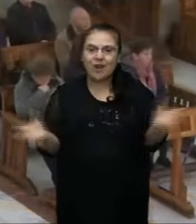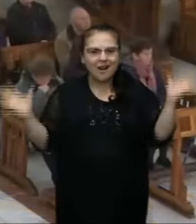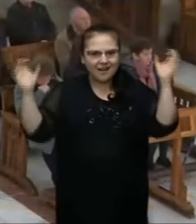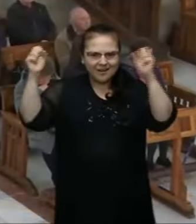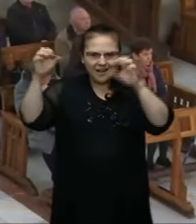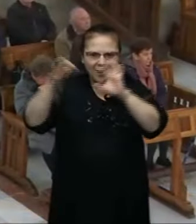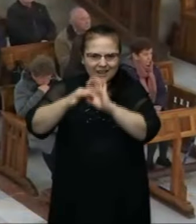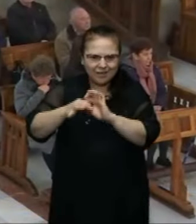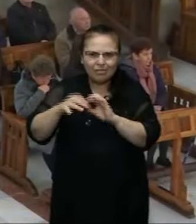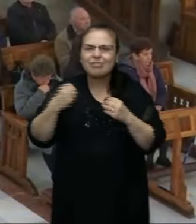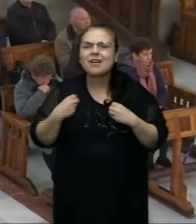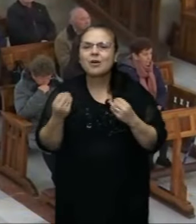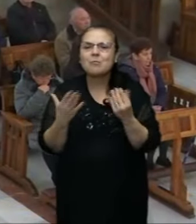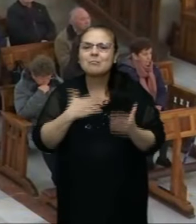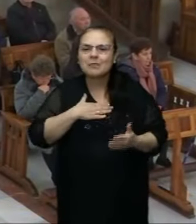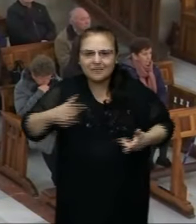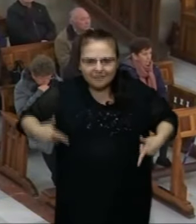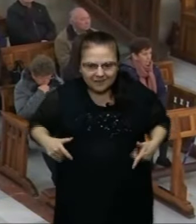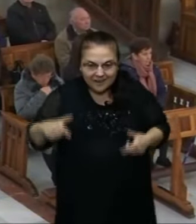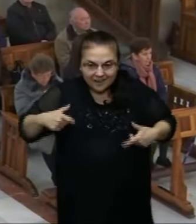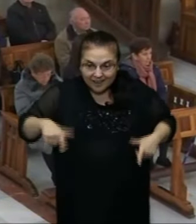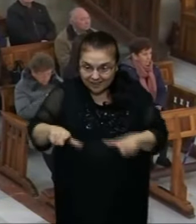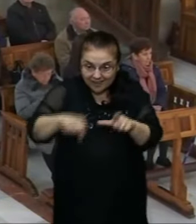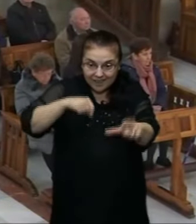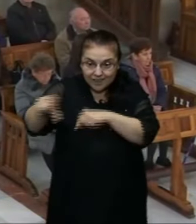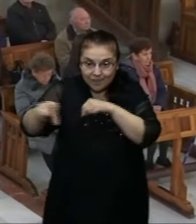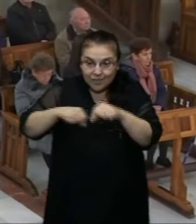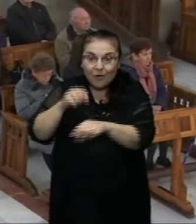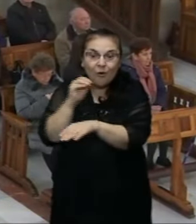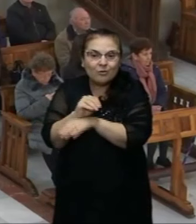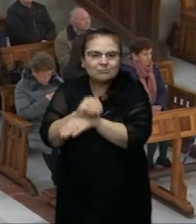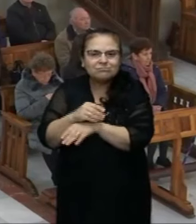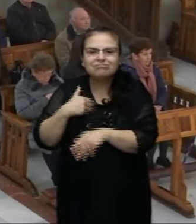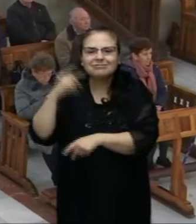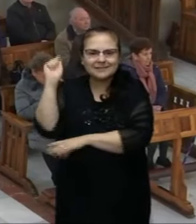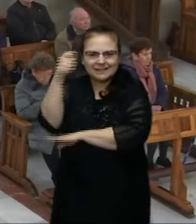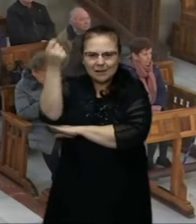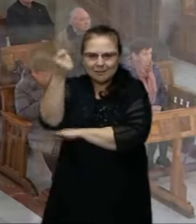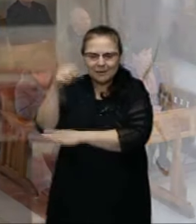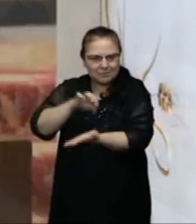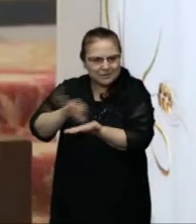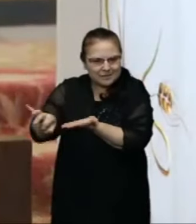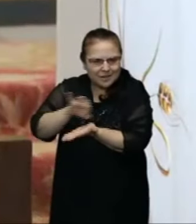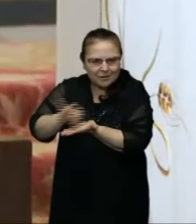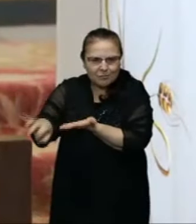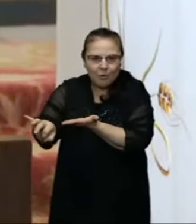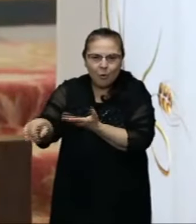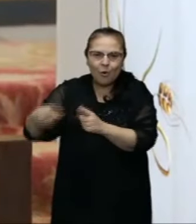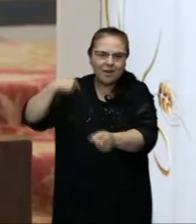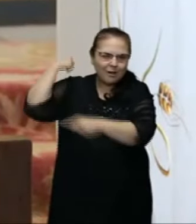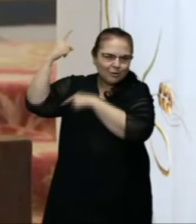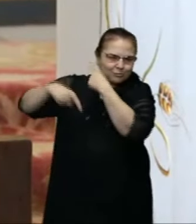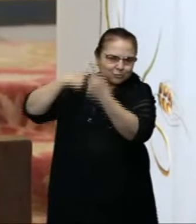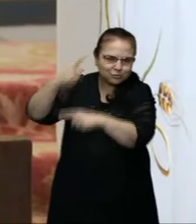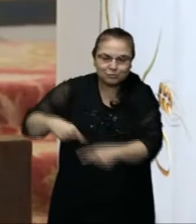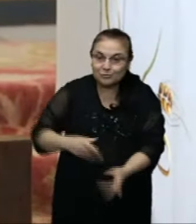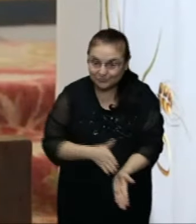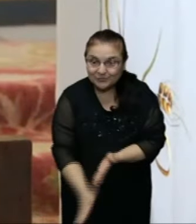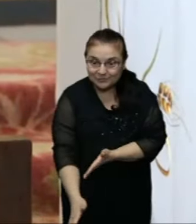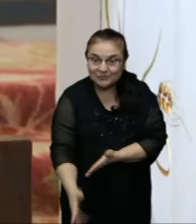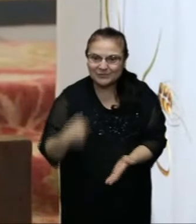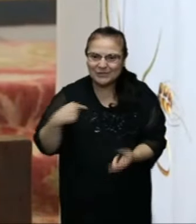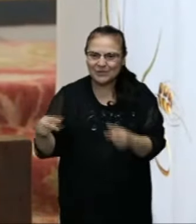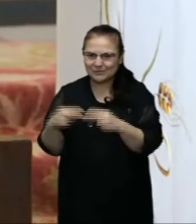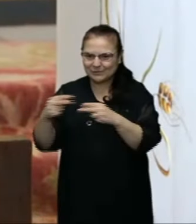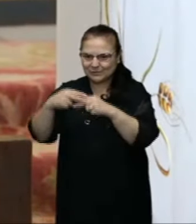alianza con mi elegido, jurando a David mi siervo. Te fundaré un linaje perpetuo,